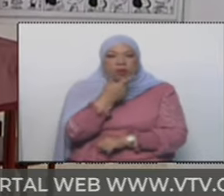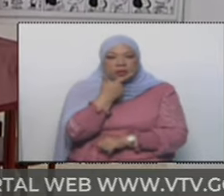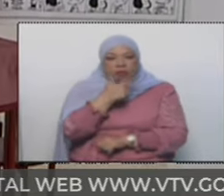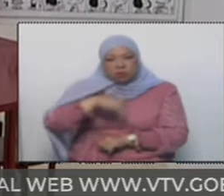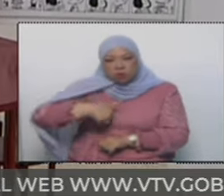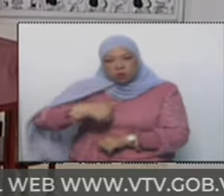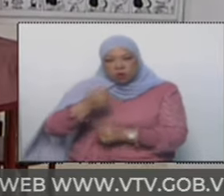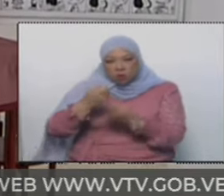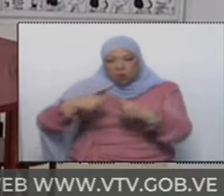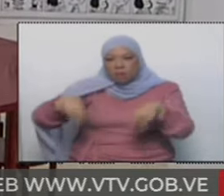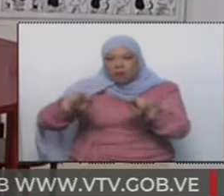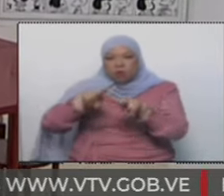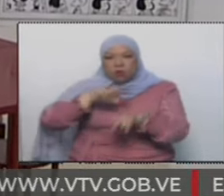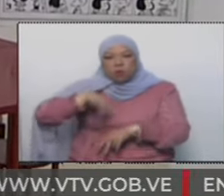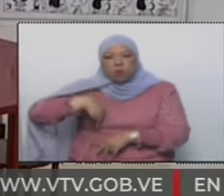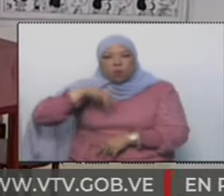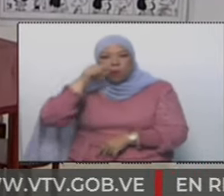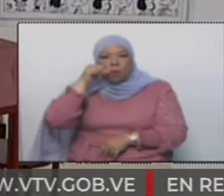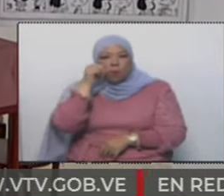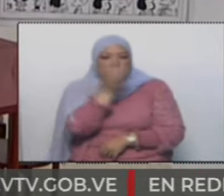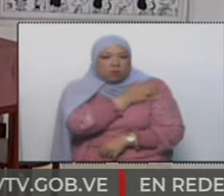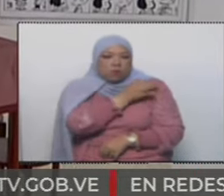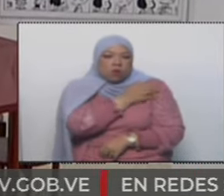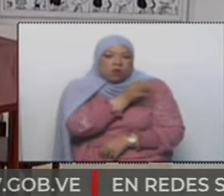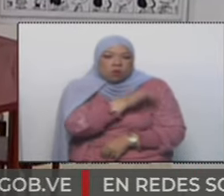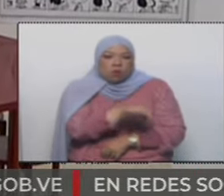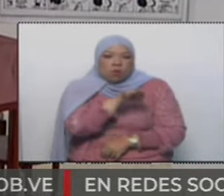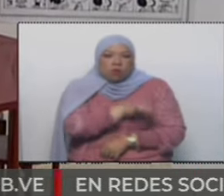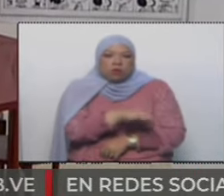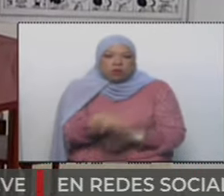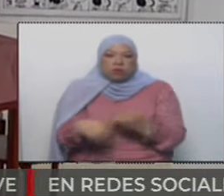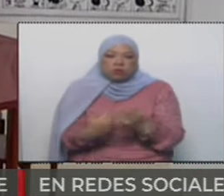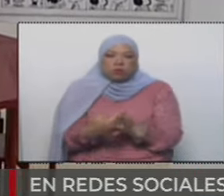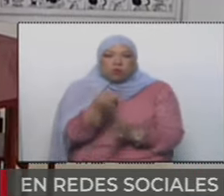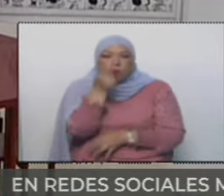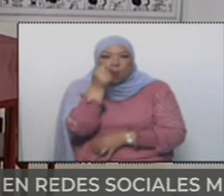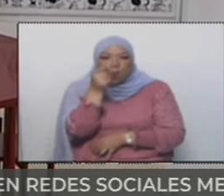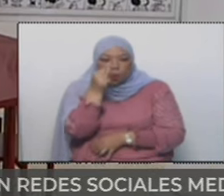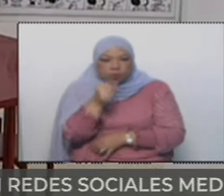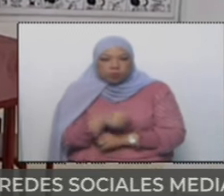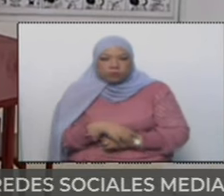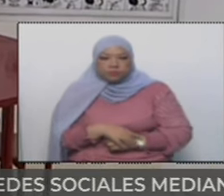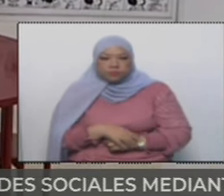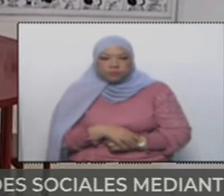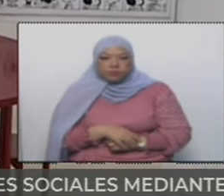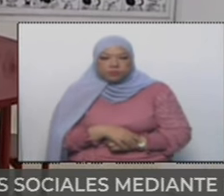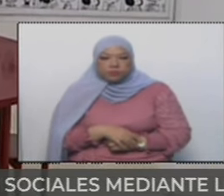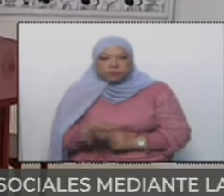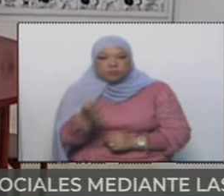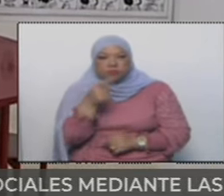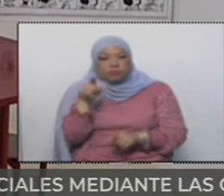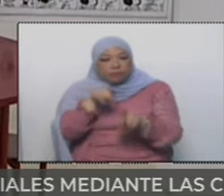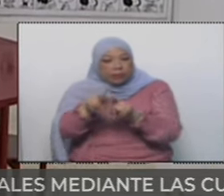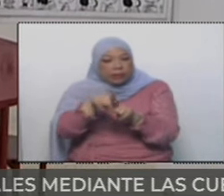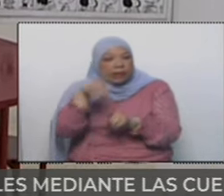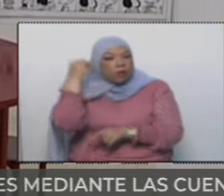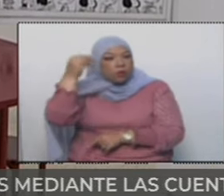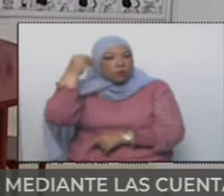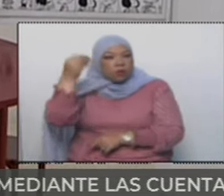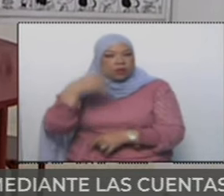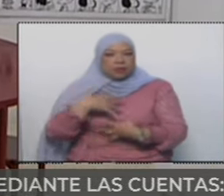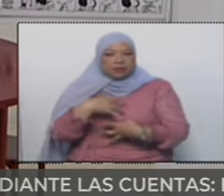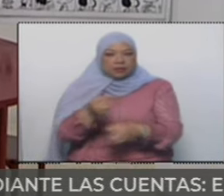Nuestros valores. Y no era un hombre de izquierda, siempre fue un hombre de izquierda muy crítico al orden